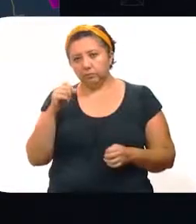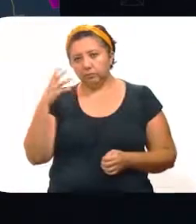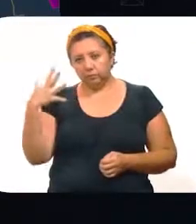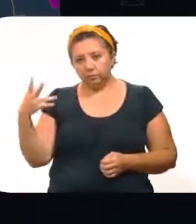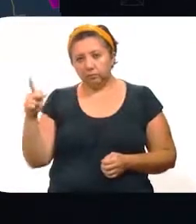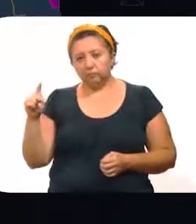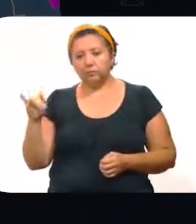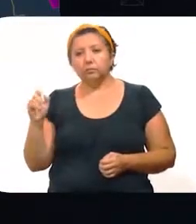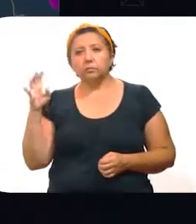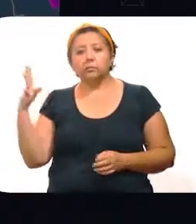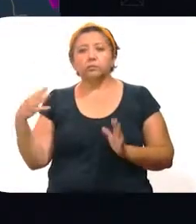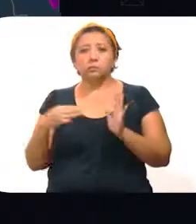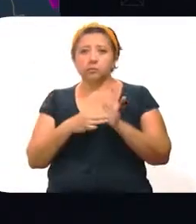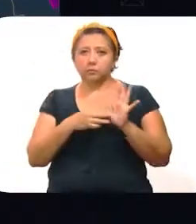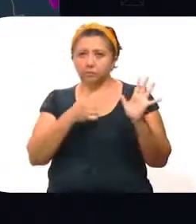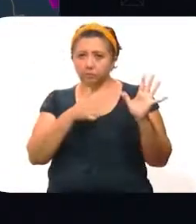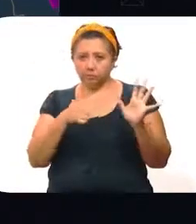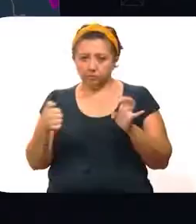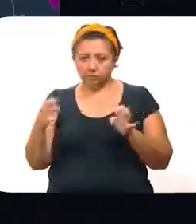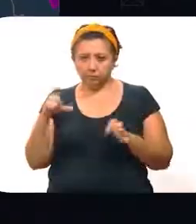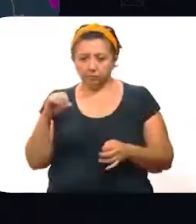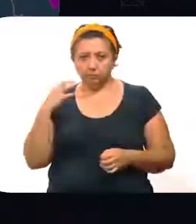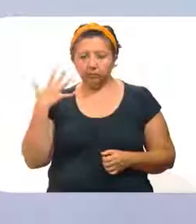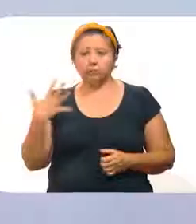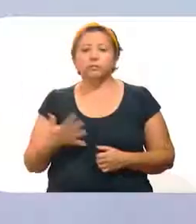en la zona poniente 4.625.